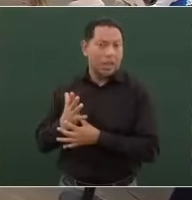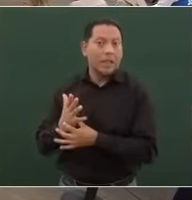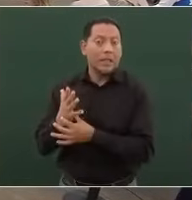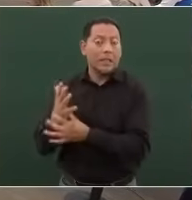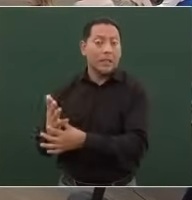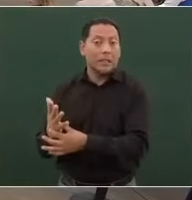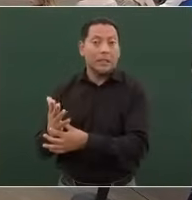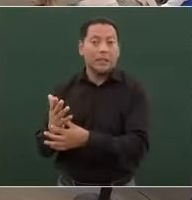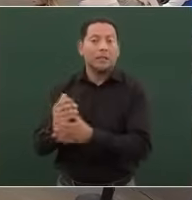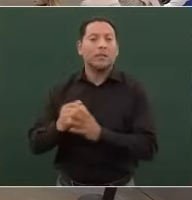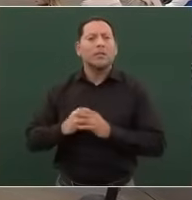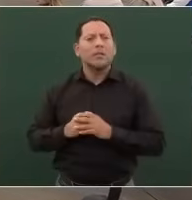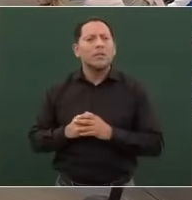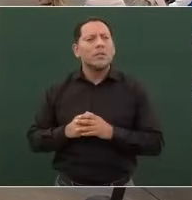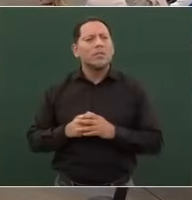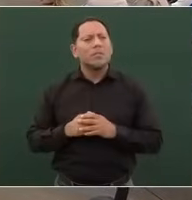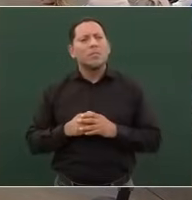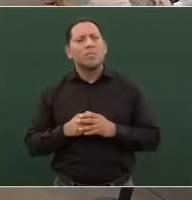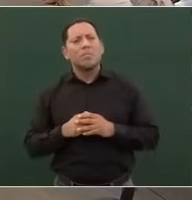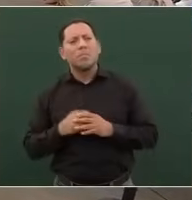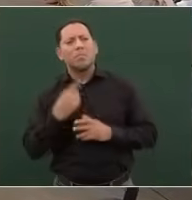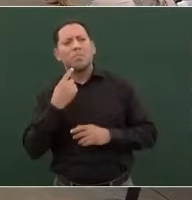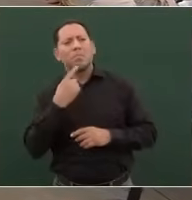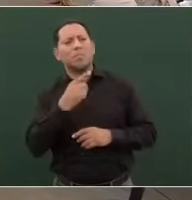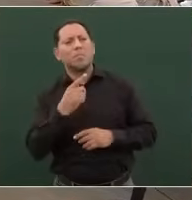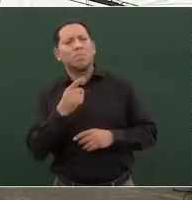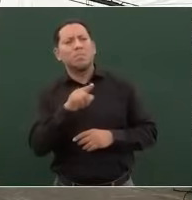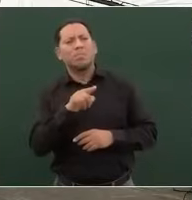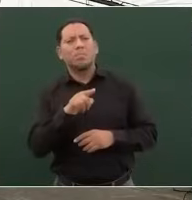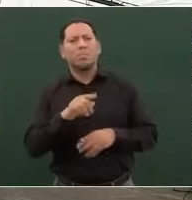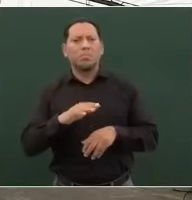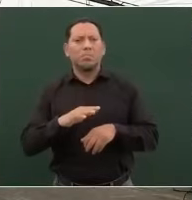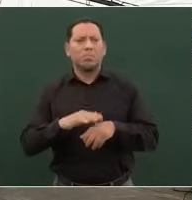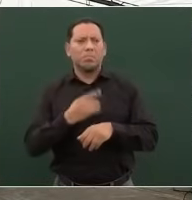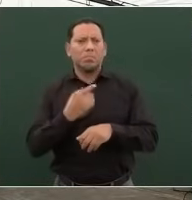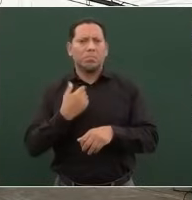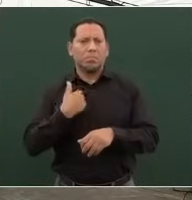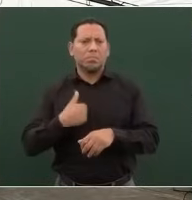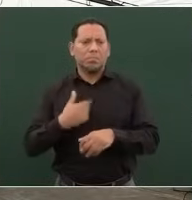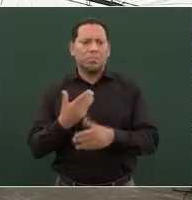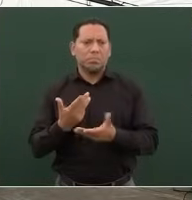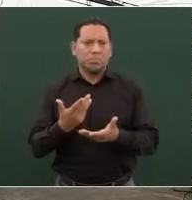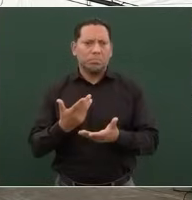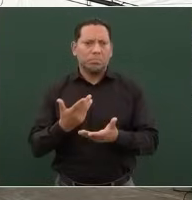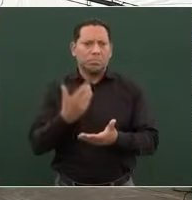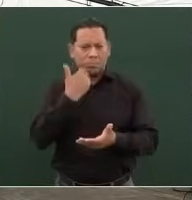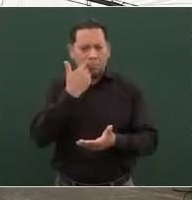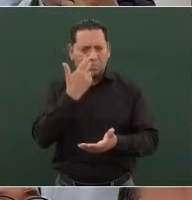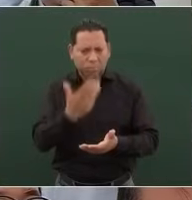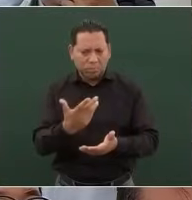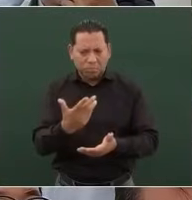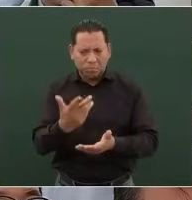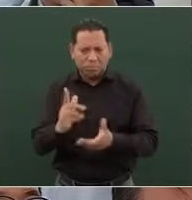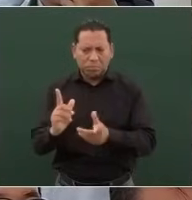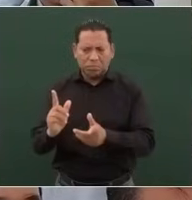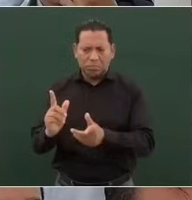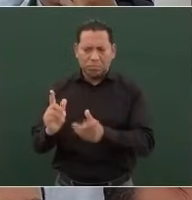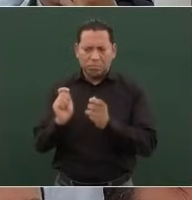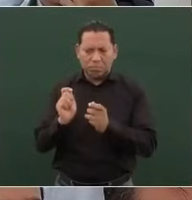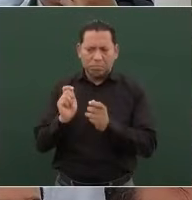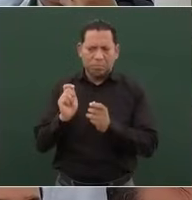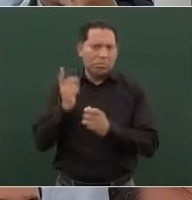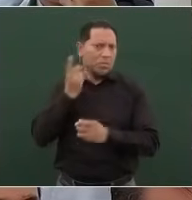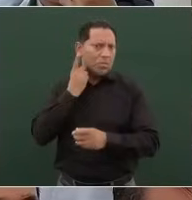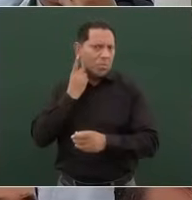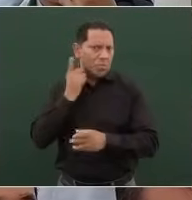declinar los cargos públicos por los que se anotó, aunque sean una diputación plurinominal,